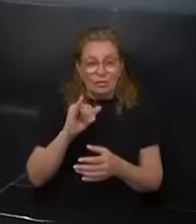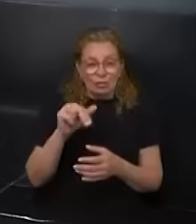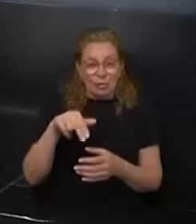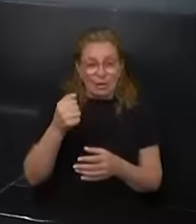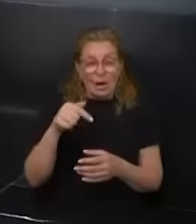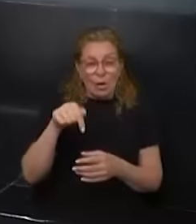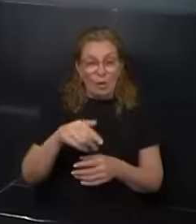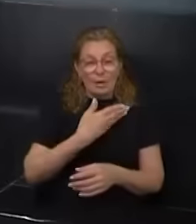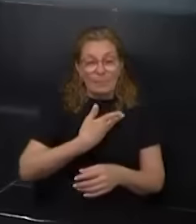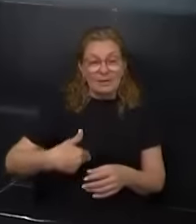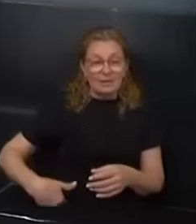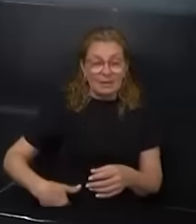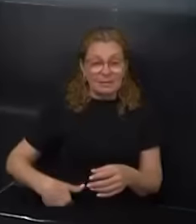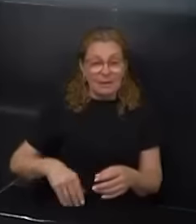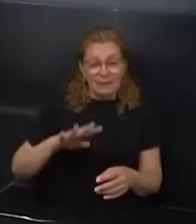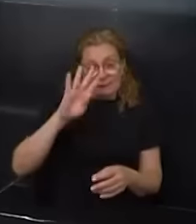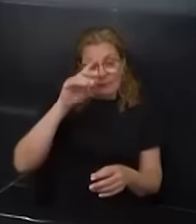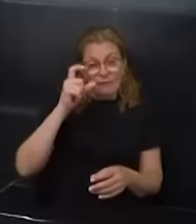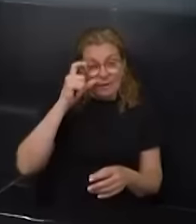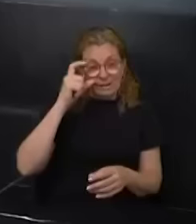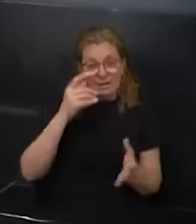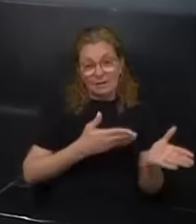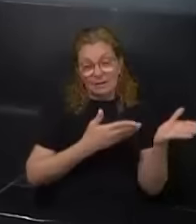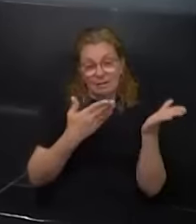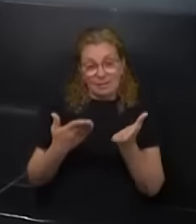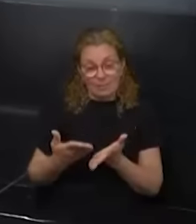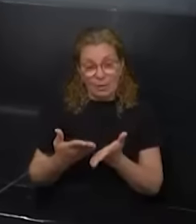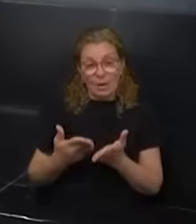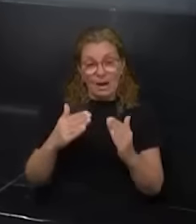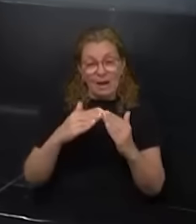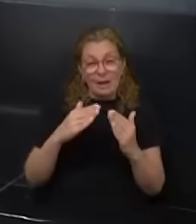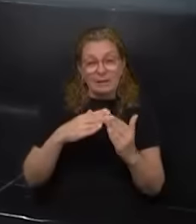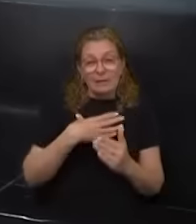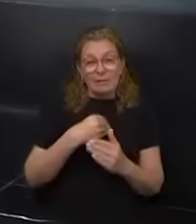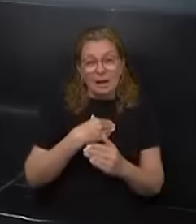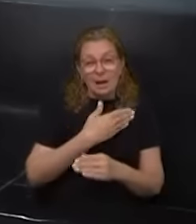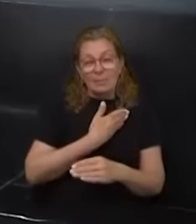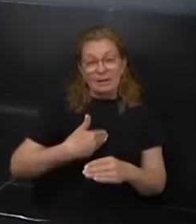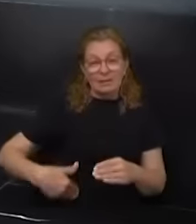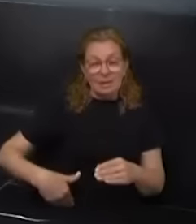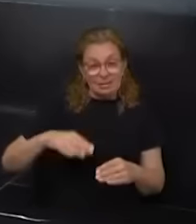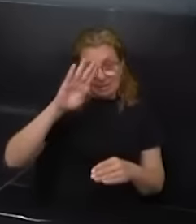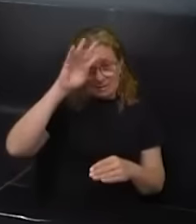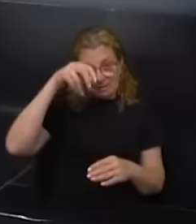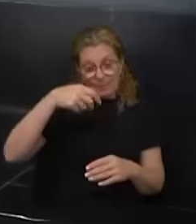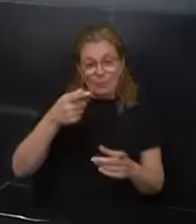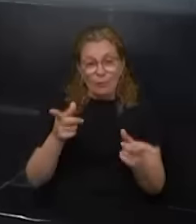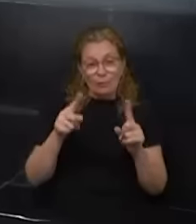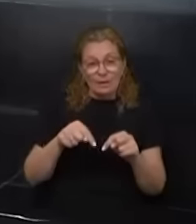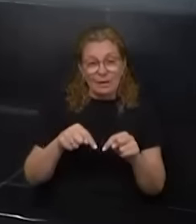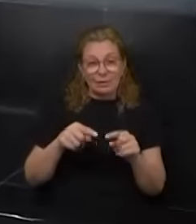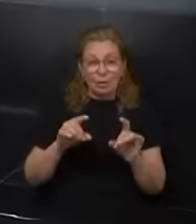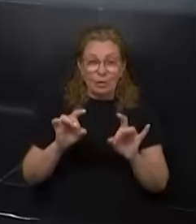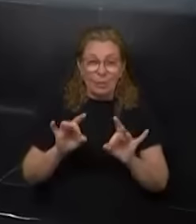hoy el presidente Joe biden recibió en la sala oval de la Casa Blanca al presidente electo Donald Trump retomando cierta